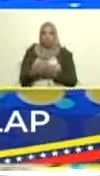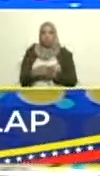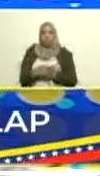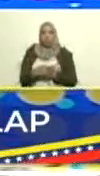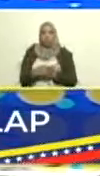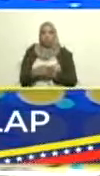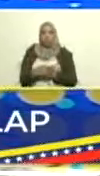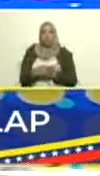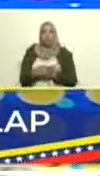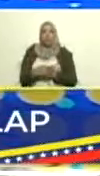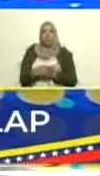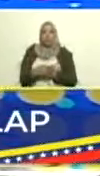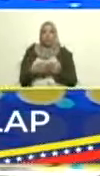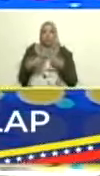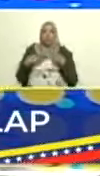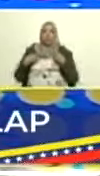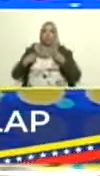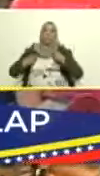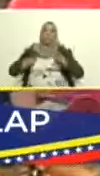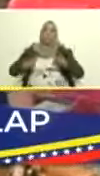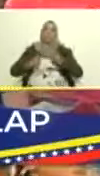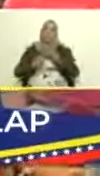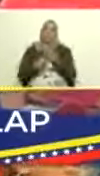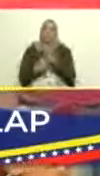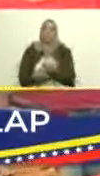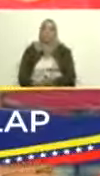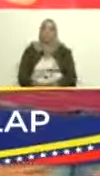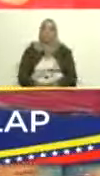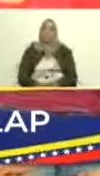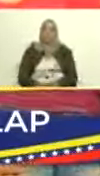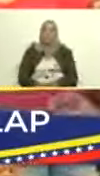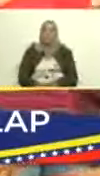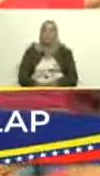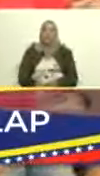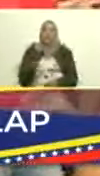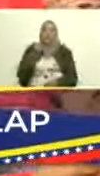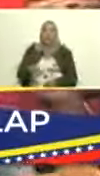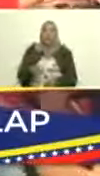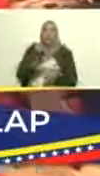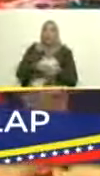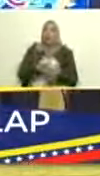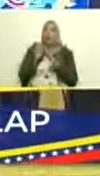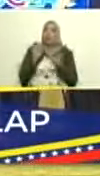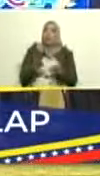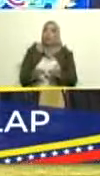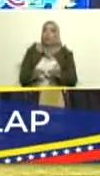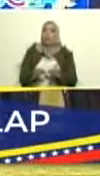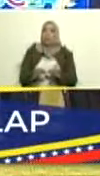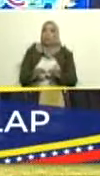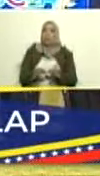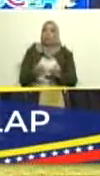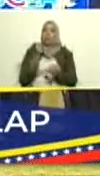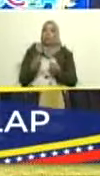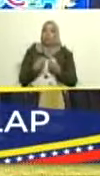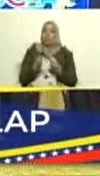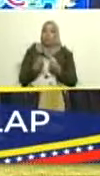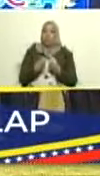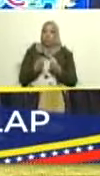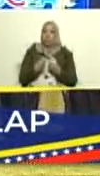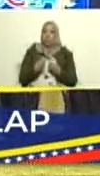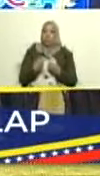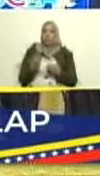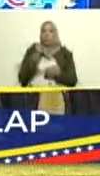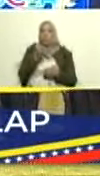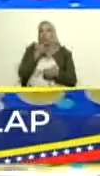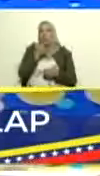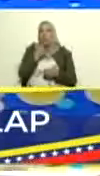Leal Tellería, Castro Soteldo, me lo garantizan. Con su vida, con su